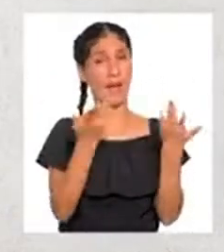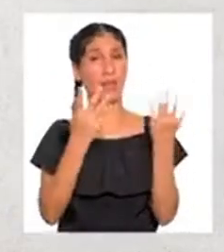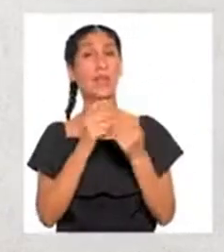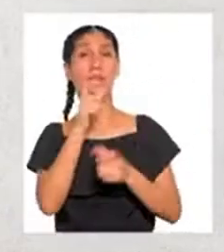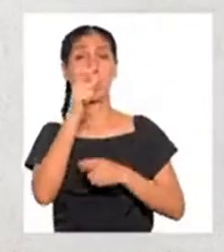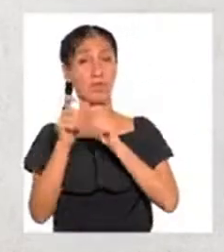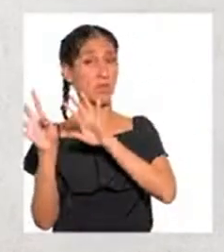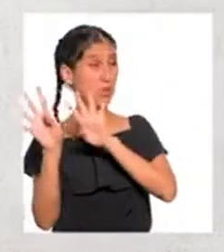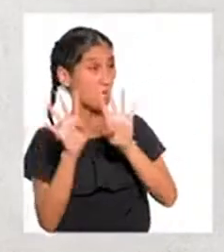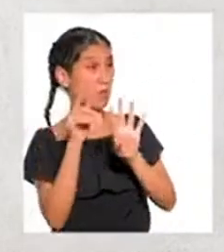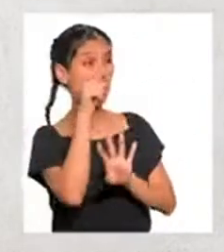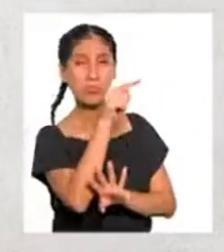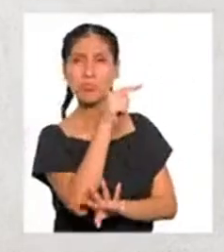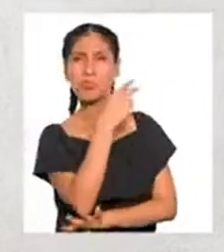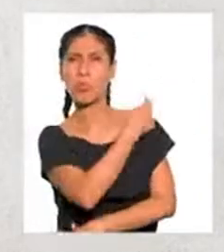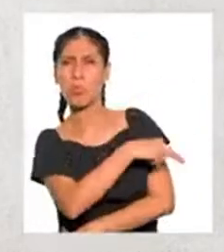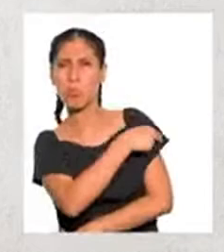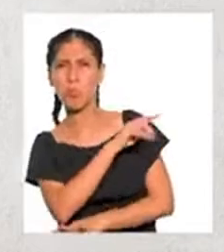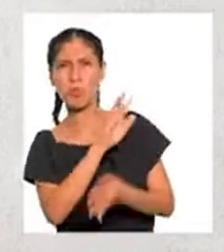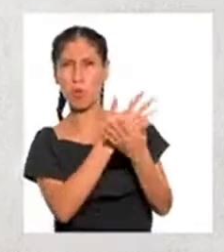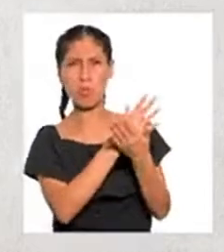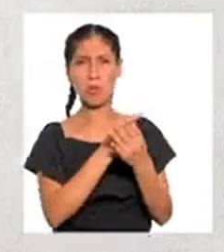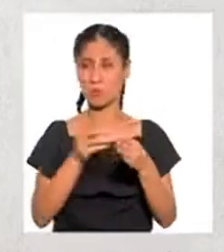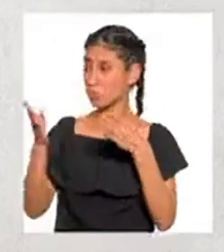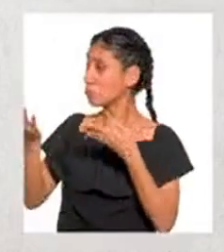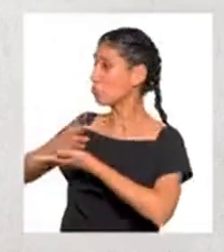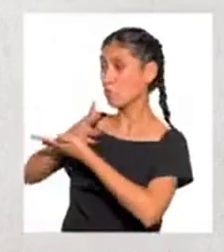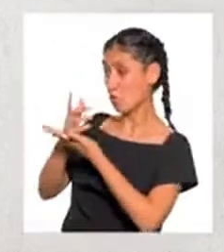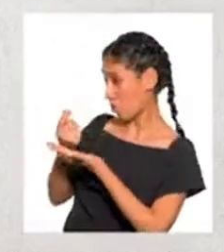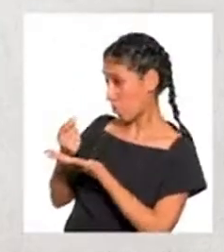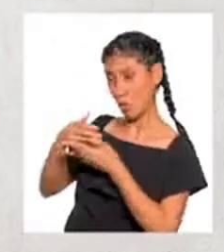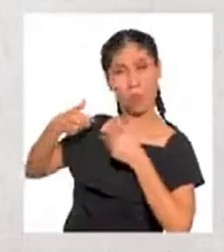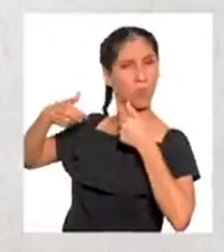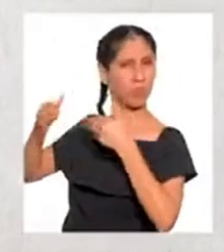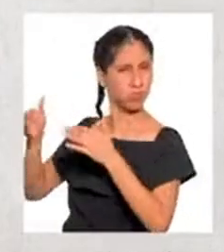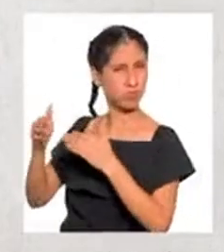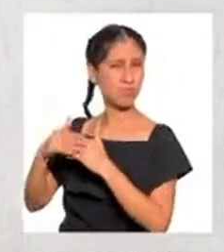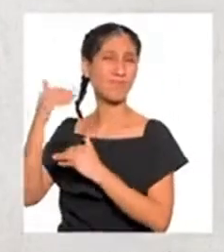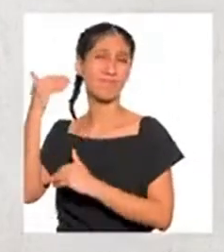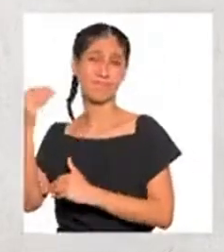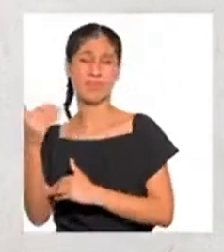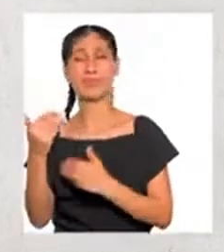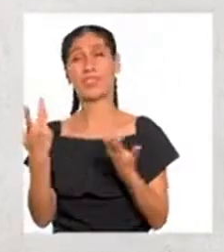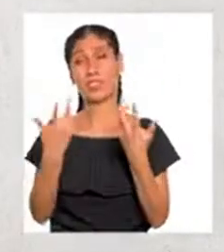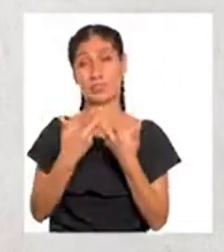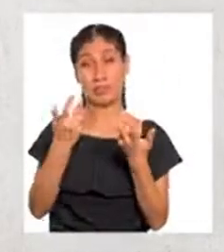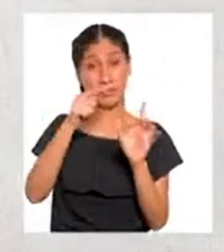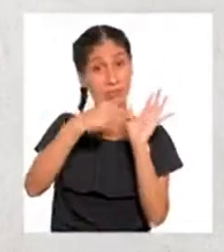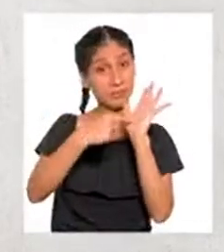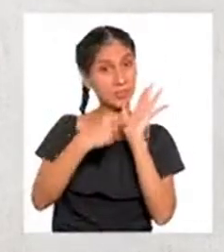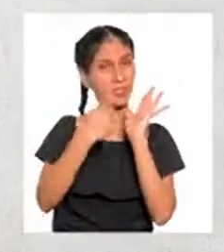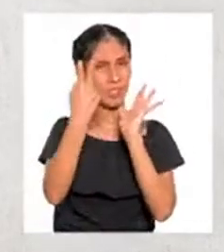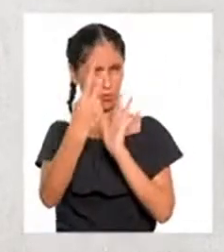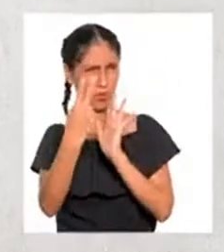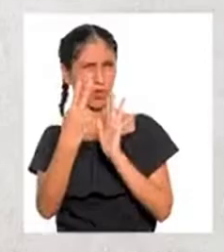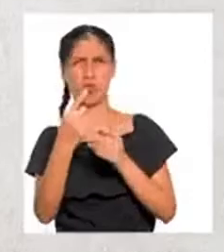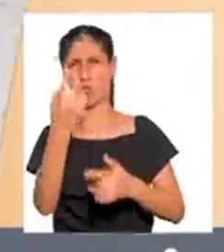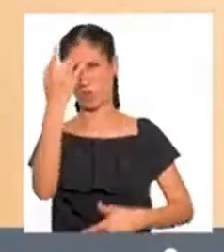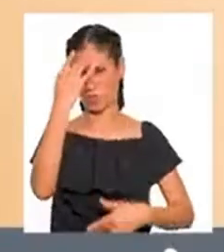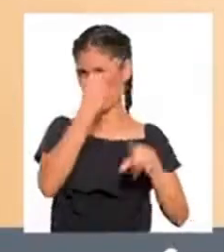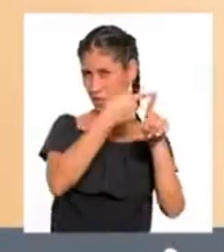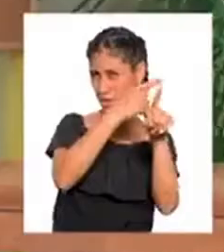servicios básicos de saneamiento, los cuales se convirtieron en factores que influyeron en la aparición y desarrollo de epidemias